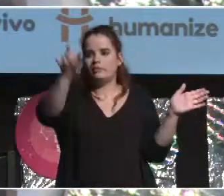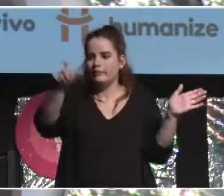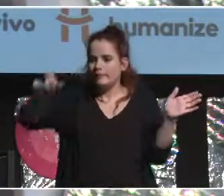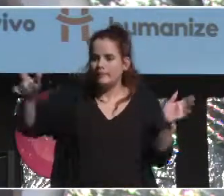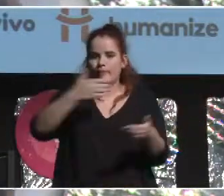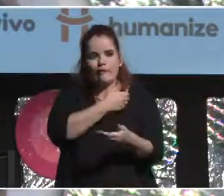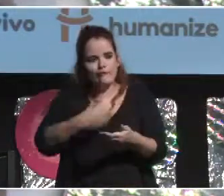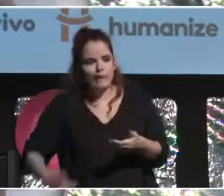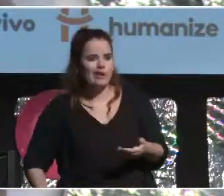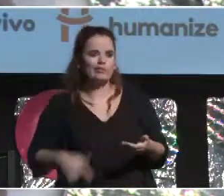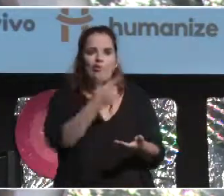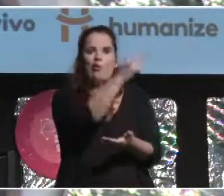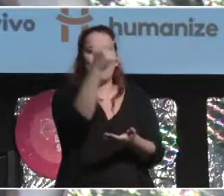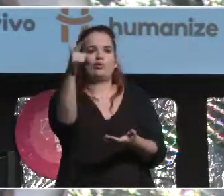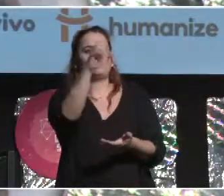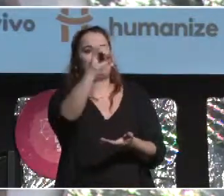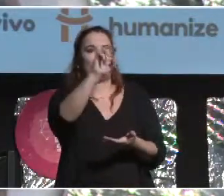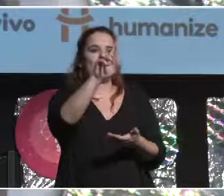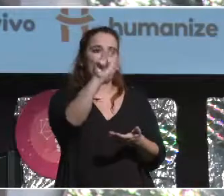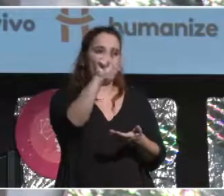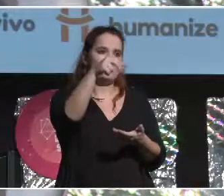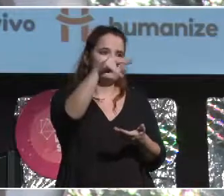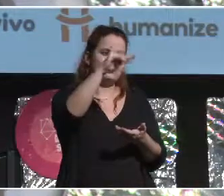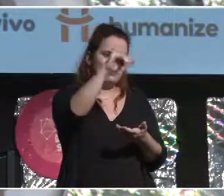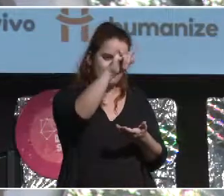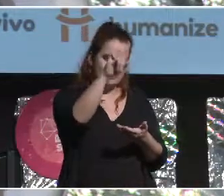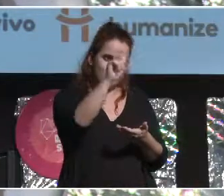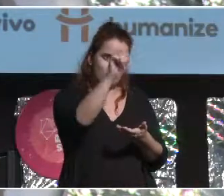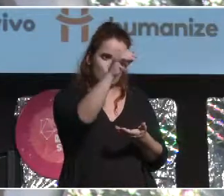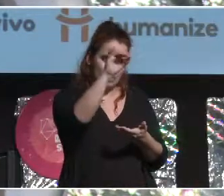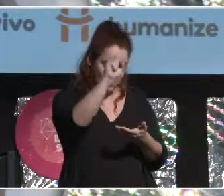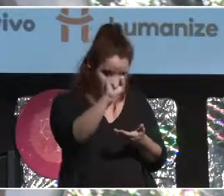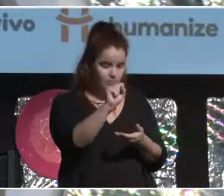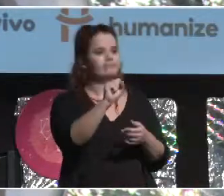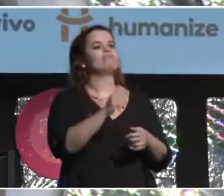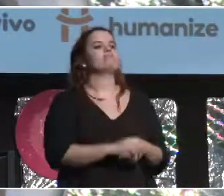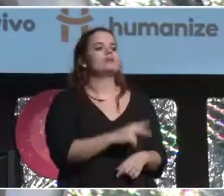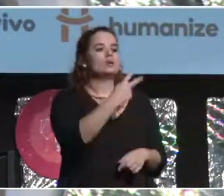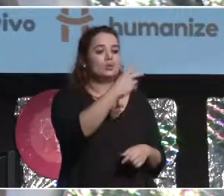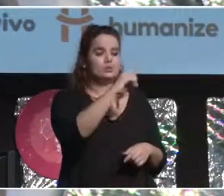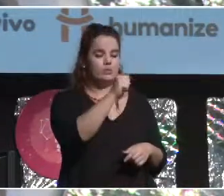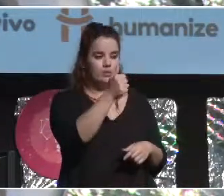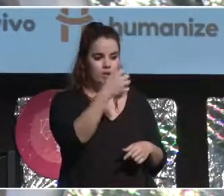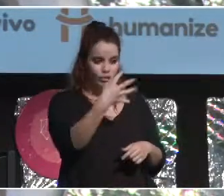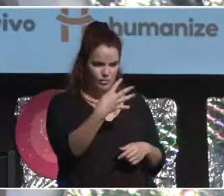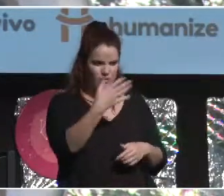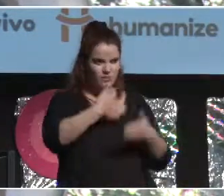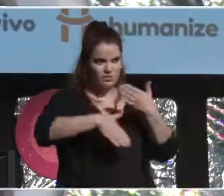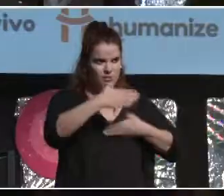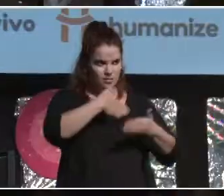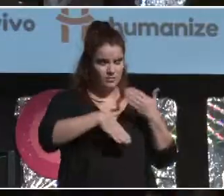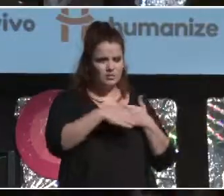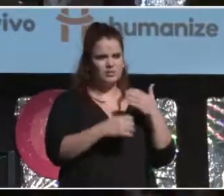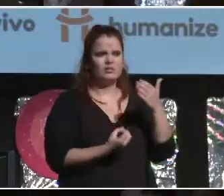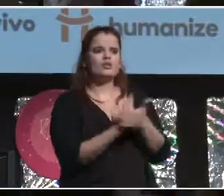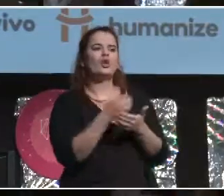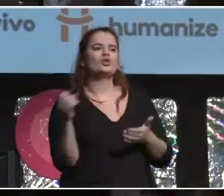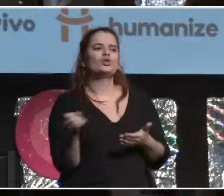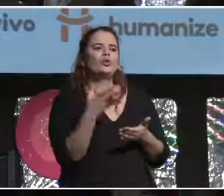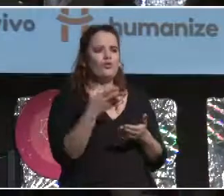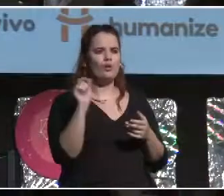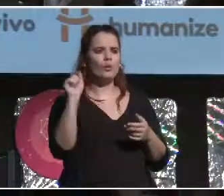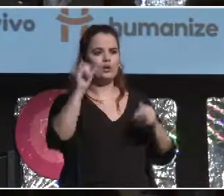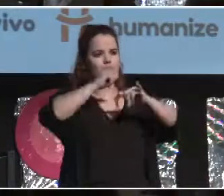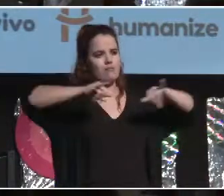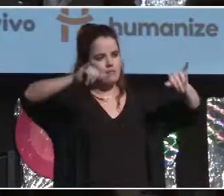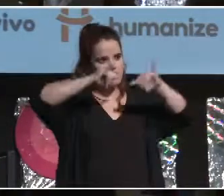En 2013 y 2014 nació una campaña que se llamaba Beyond 2015, más allá de